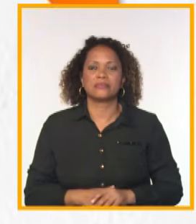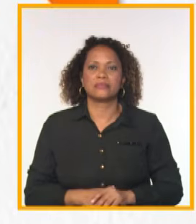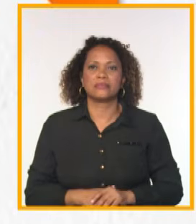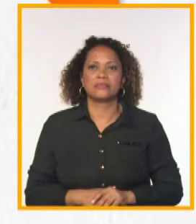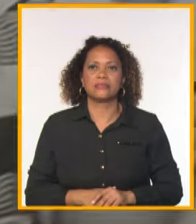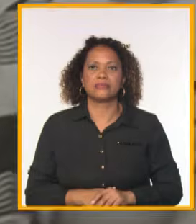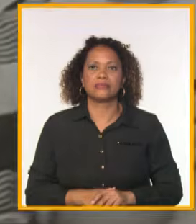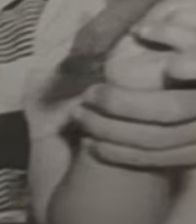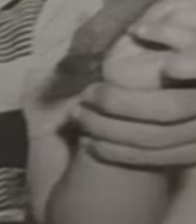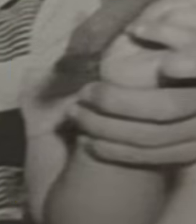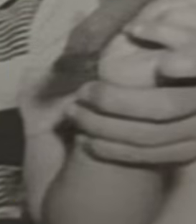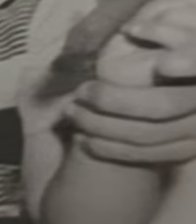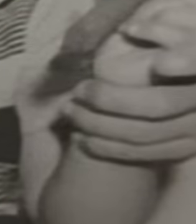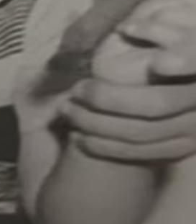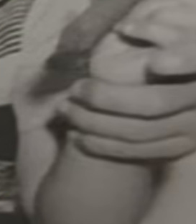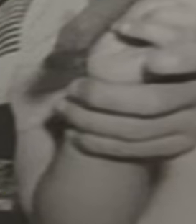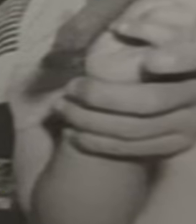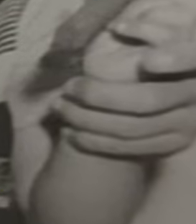Debes amar